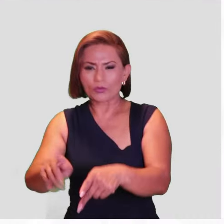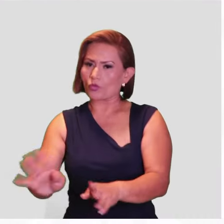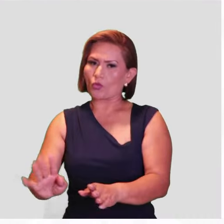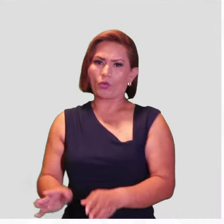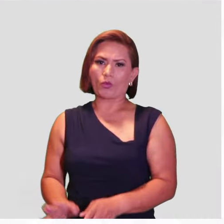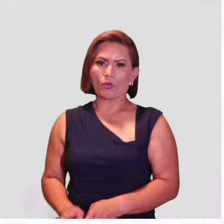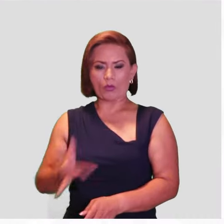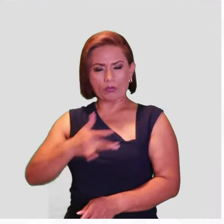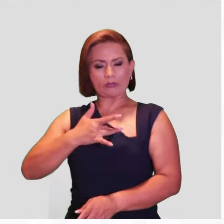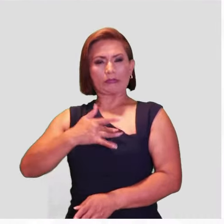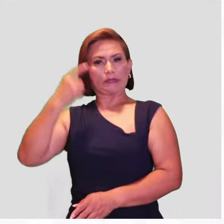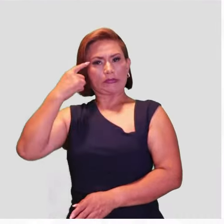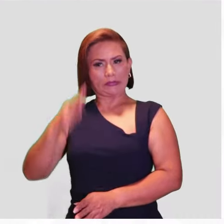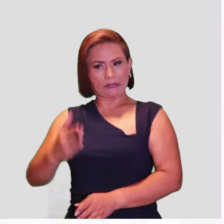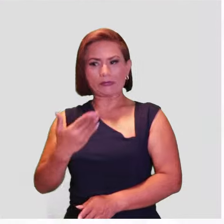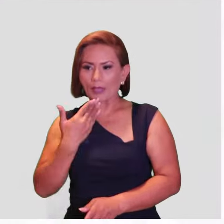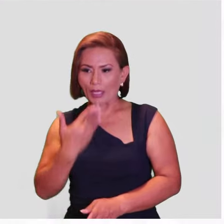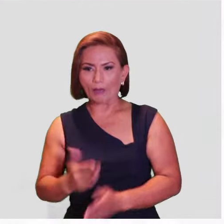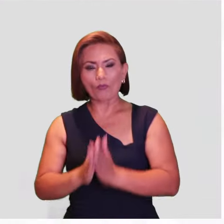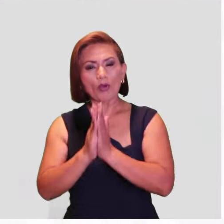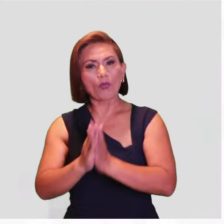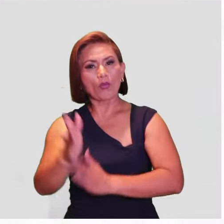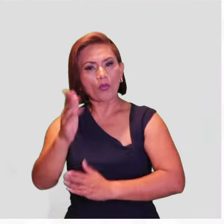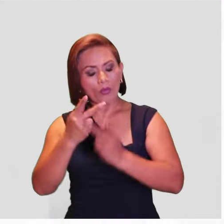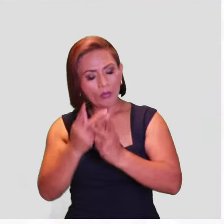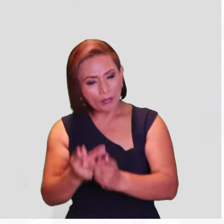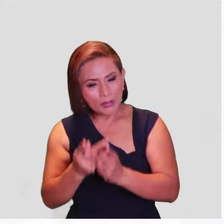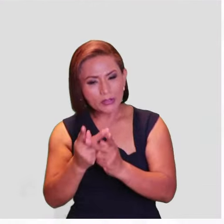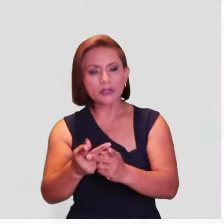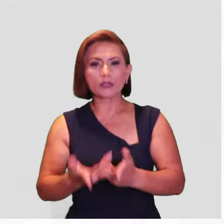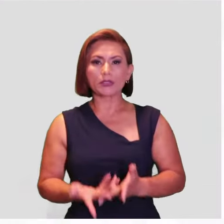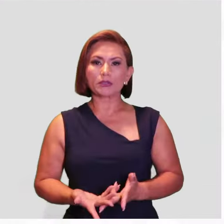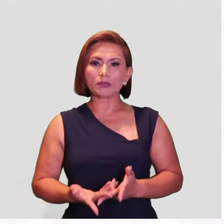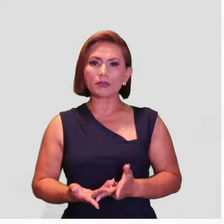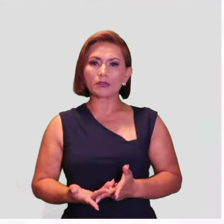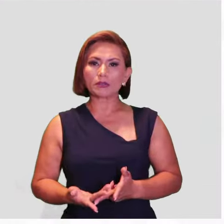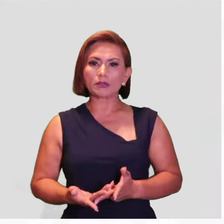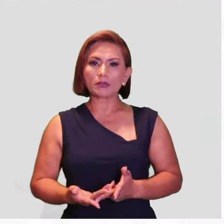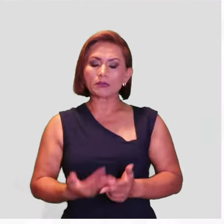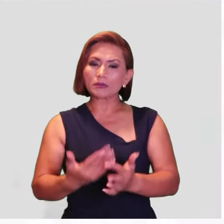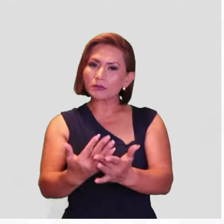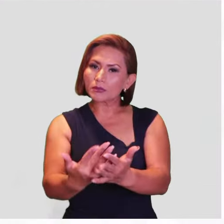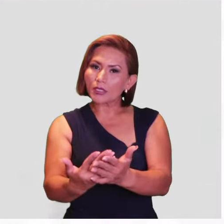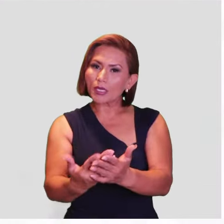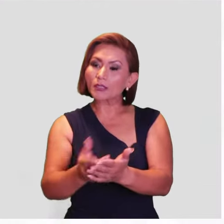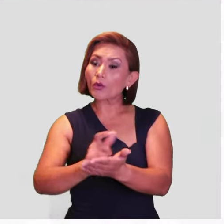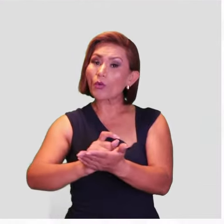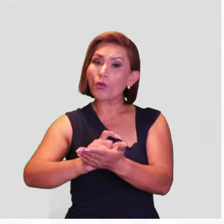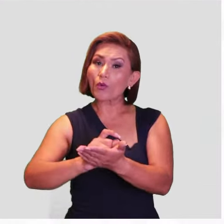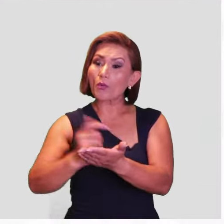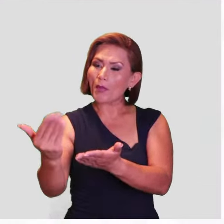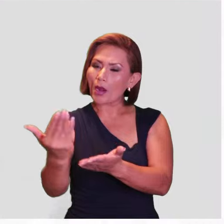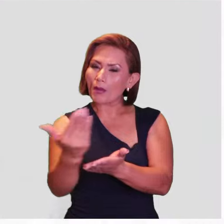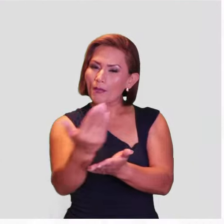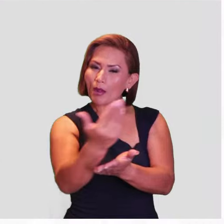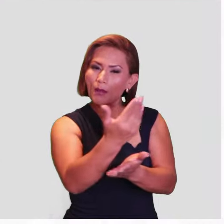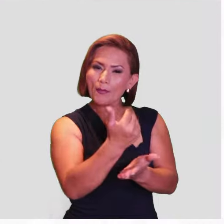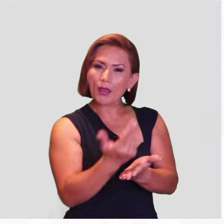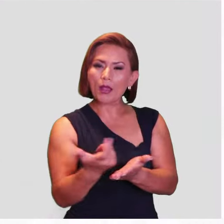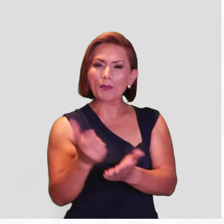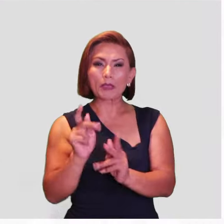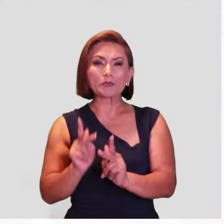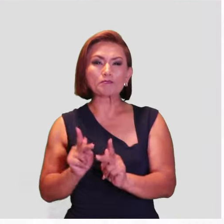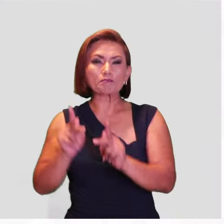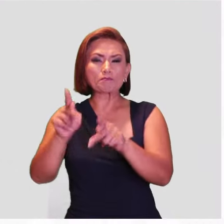conscientes, tolerantes en el sentido de que no se cobre ya en esos